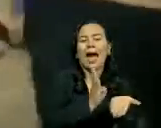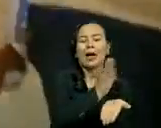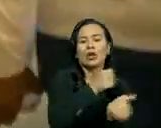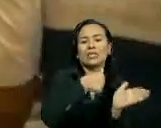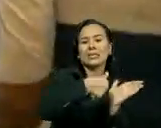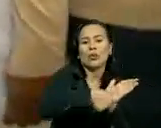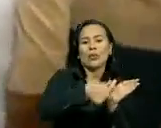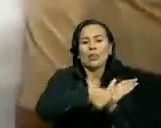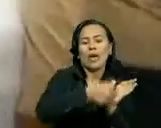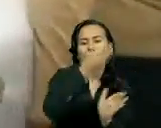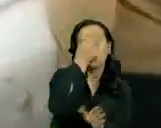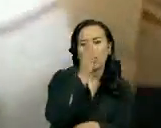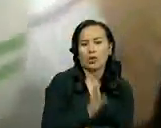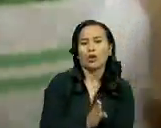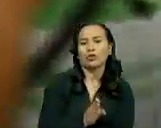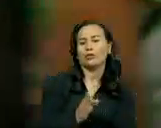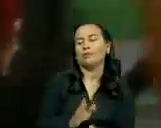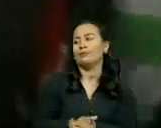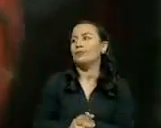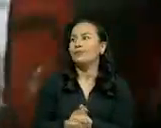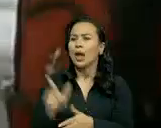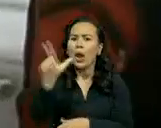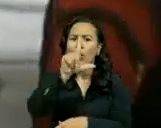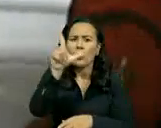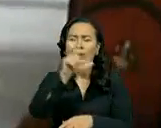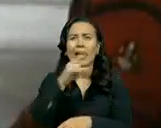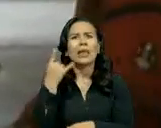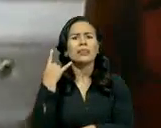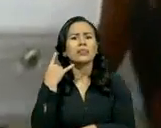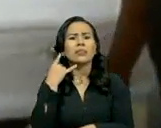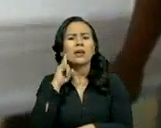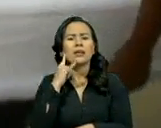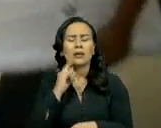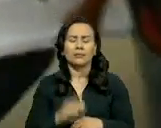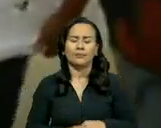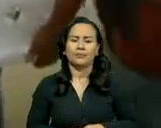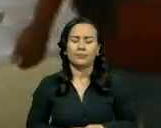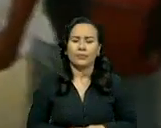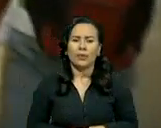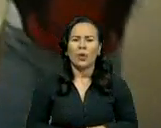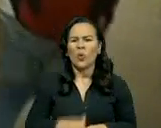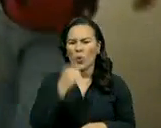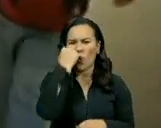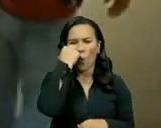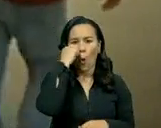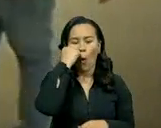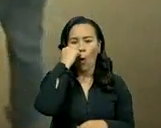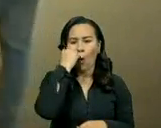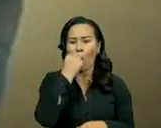práctica médica. El día lunes amaneció la bebé con una cosas rojas en